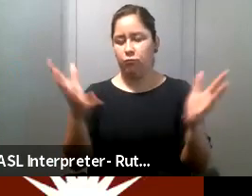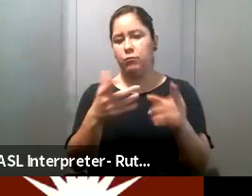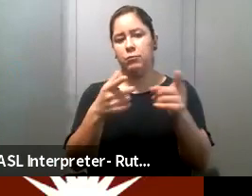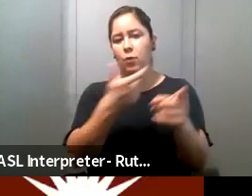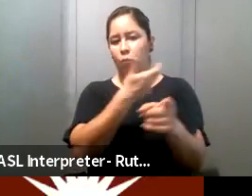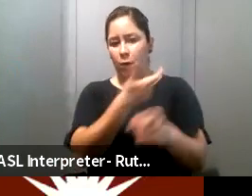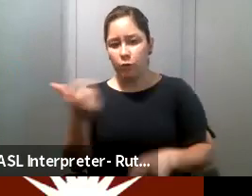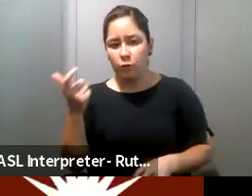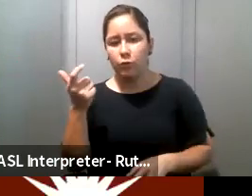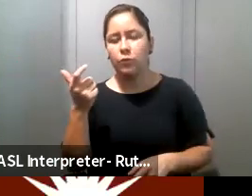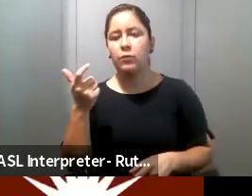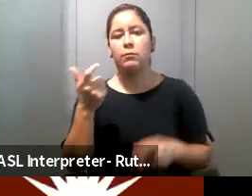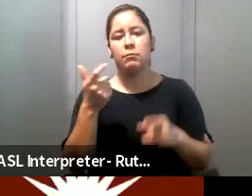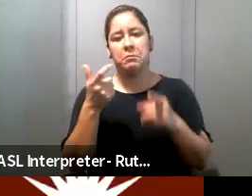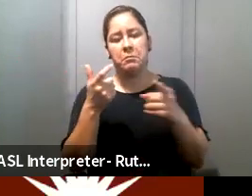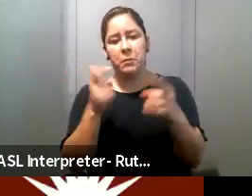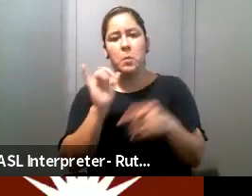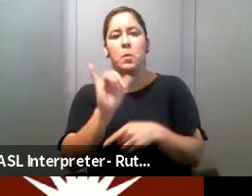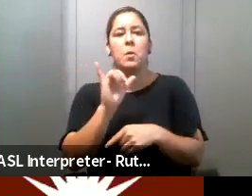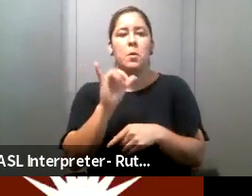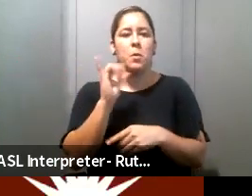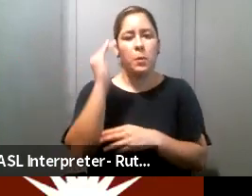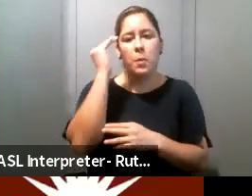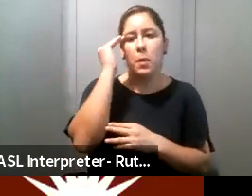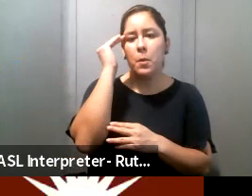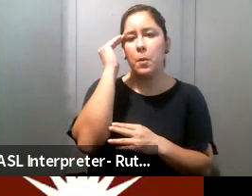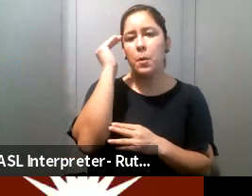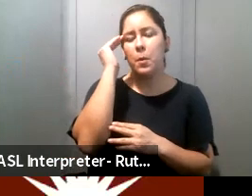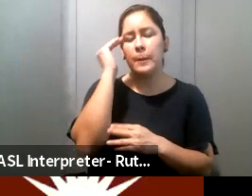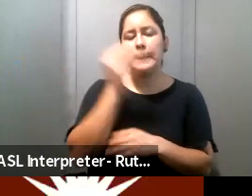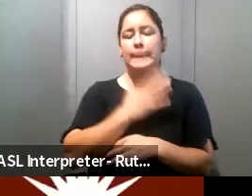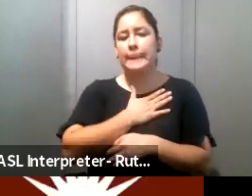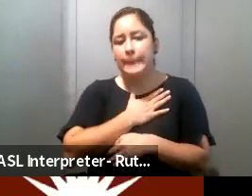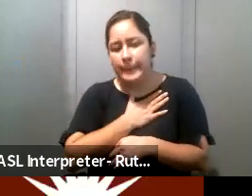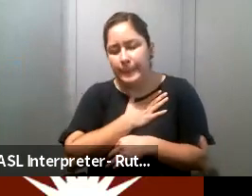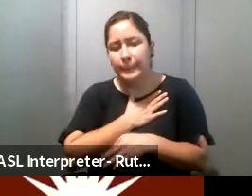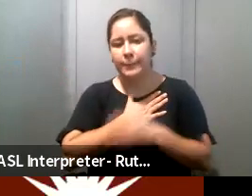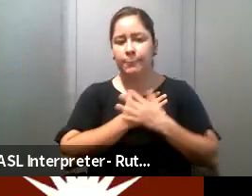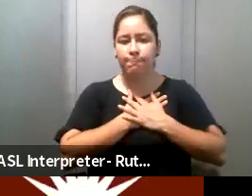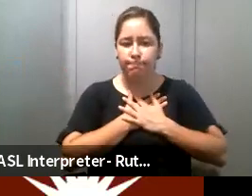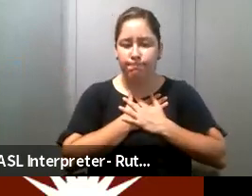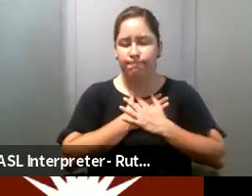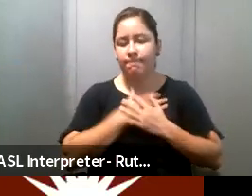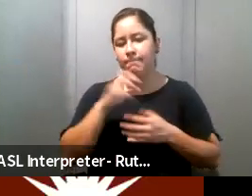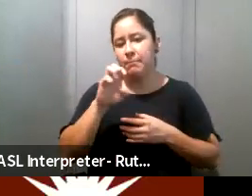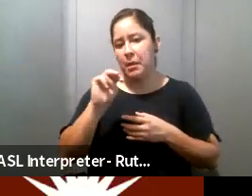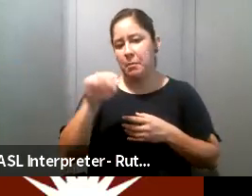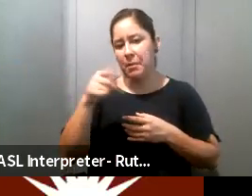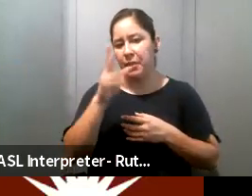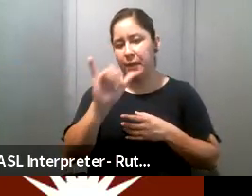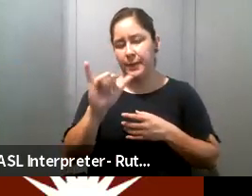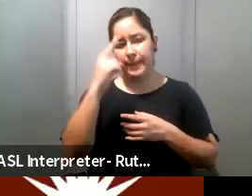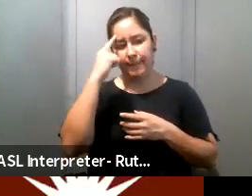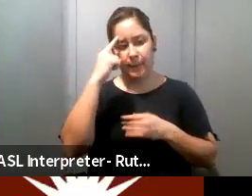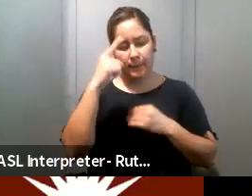se informen, para crear esa conciencia, esa empatía con nuestra comunidad inmigrante, porque es muy difícil